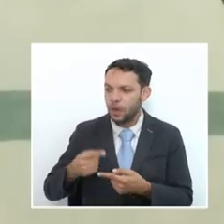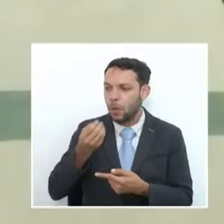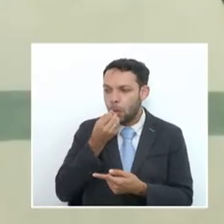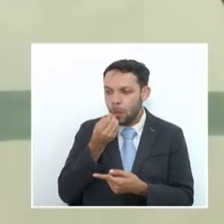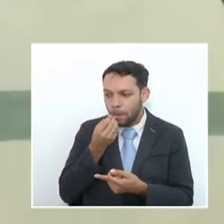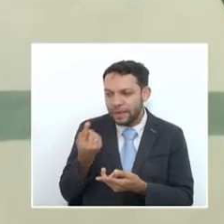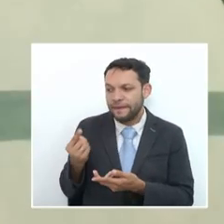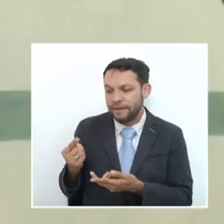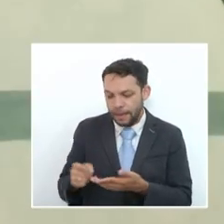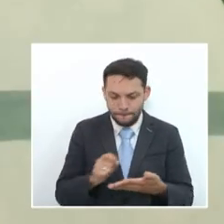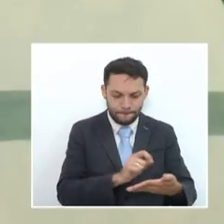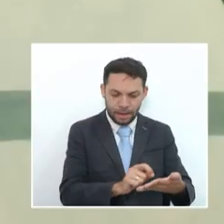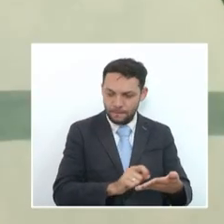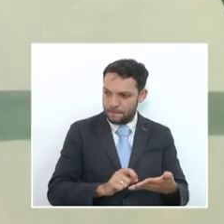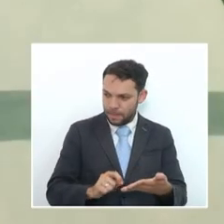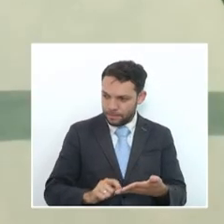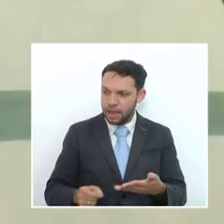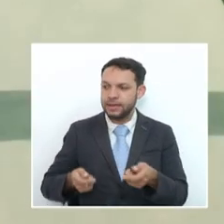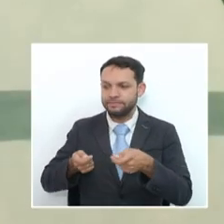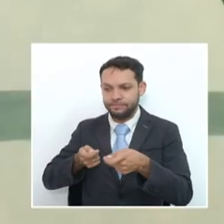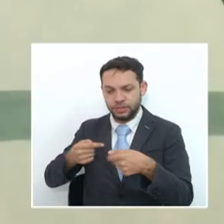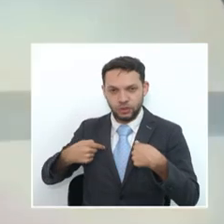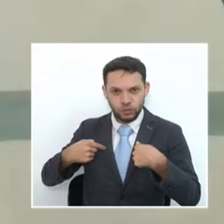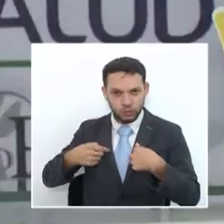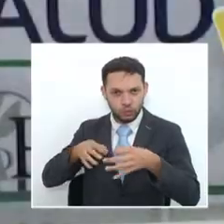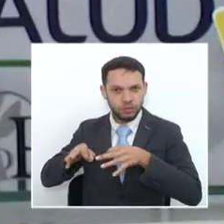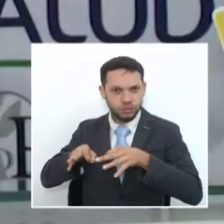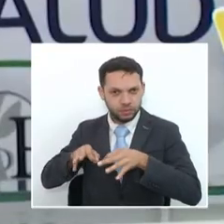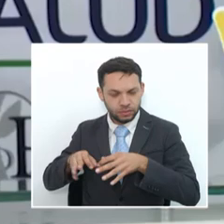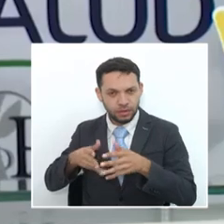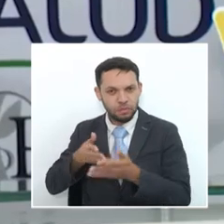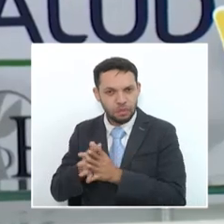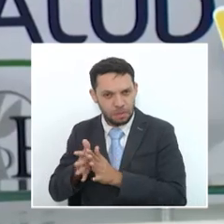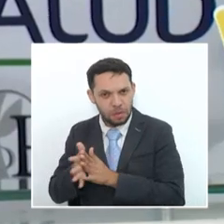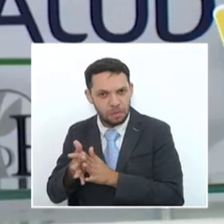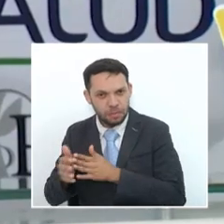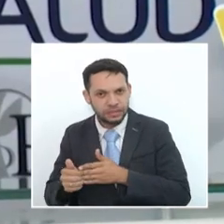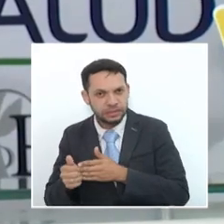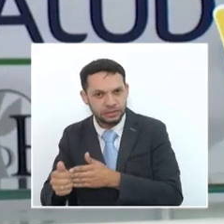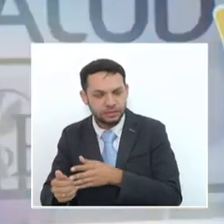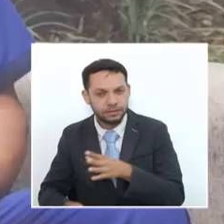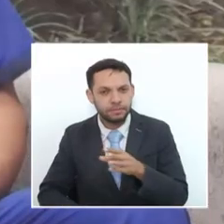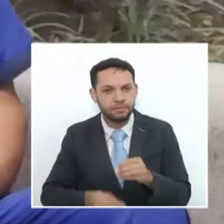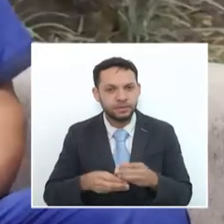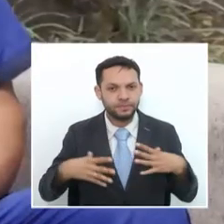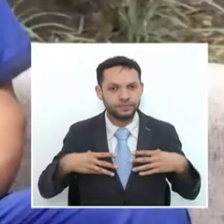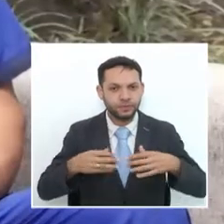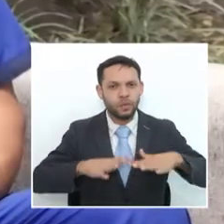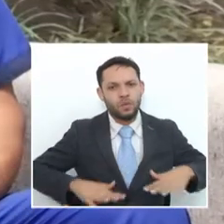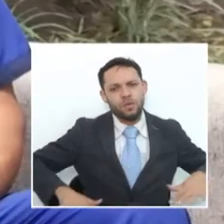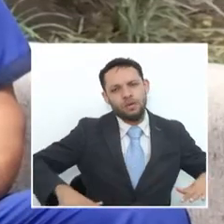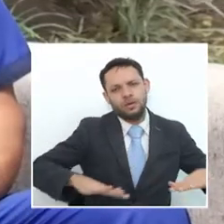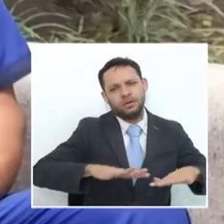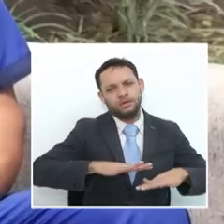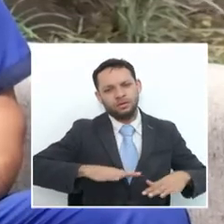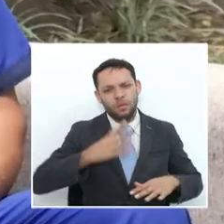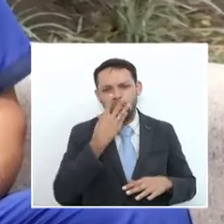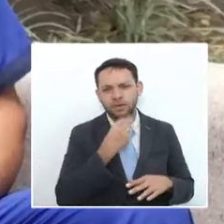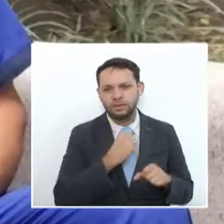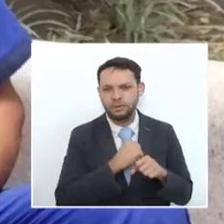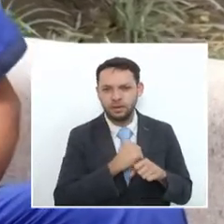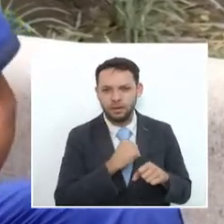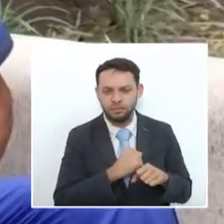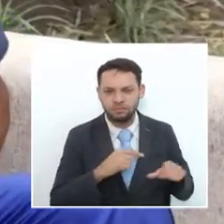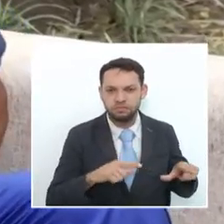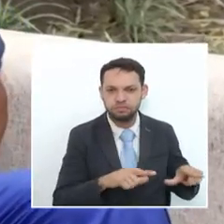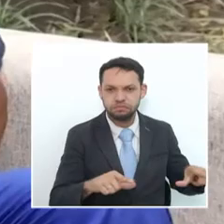según las instrucciones del médico y cómo deben de tomar los productos. Del Parque de la Salud me gusta todo, me encanta estar